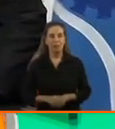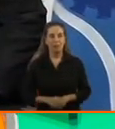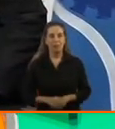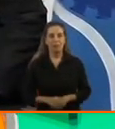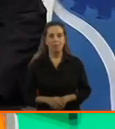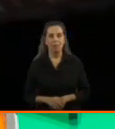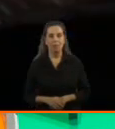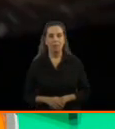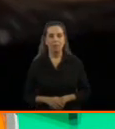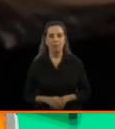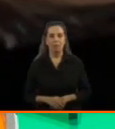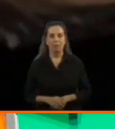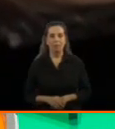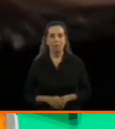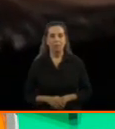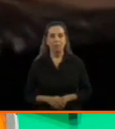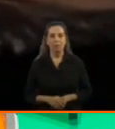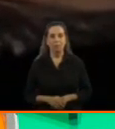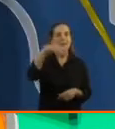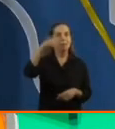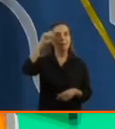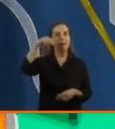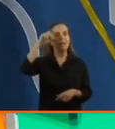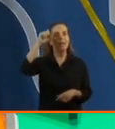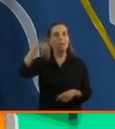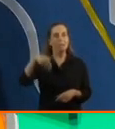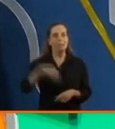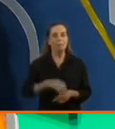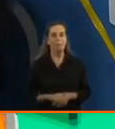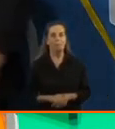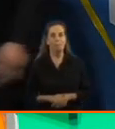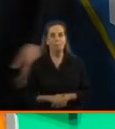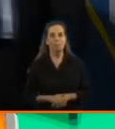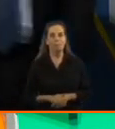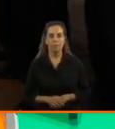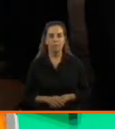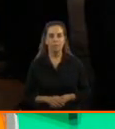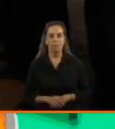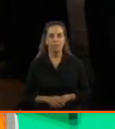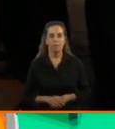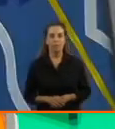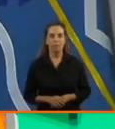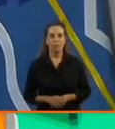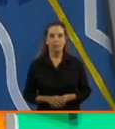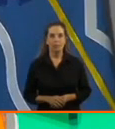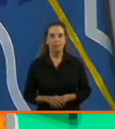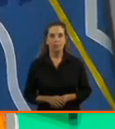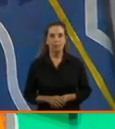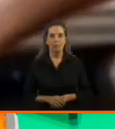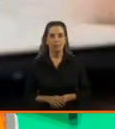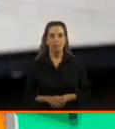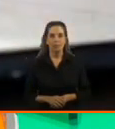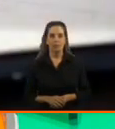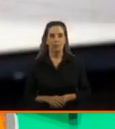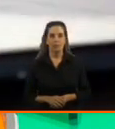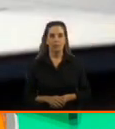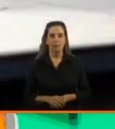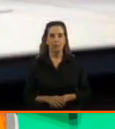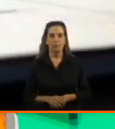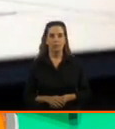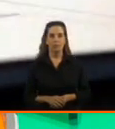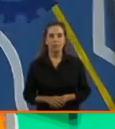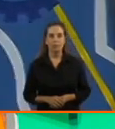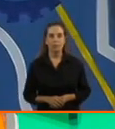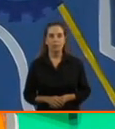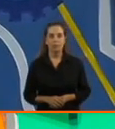sí, creo que el único caso donde él puede conectar un poco con esto es que sí, una enorme presión del Estado en la intervención de la economía, ¿no?